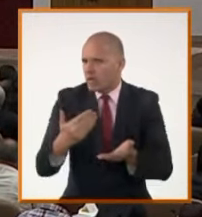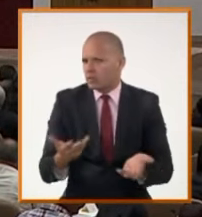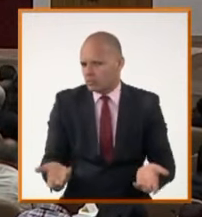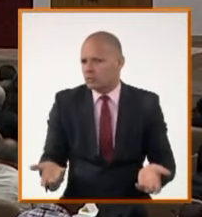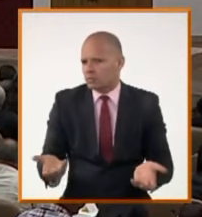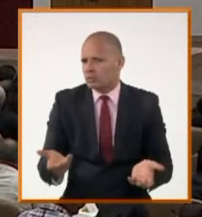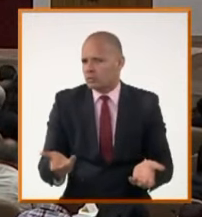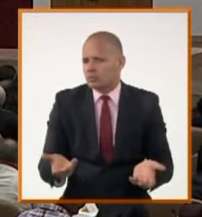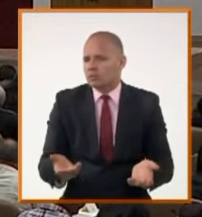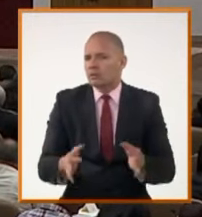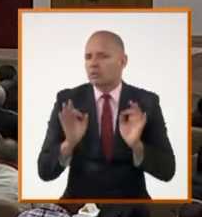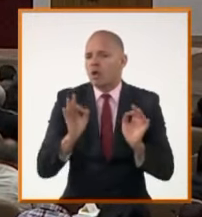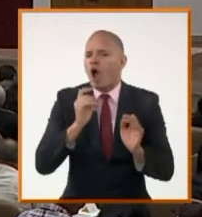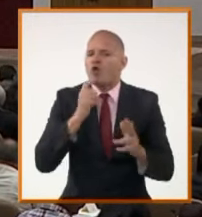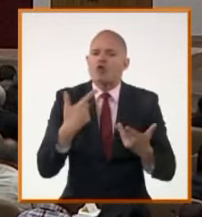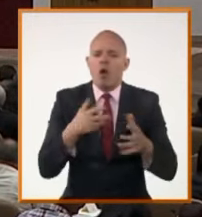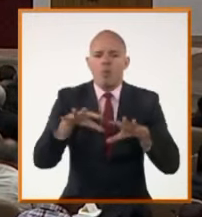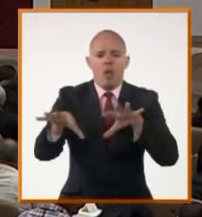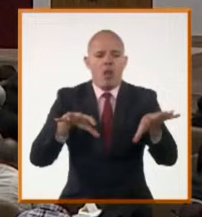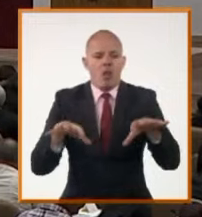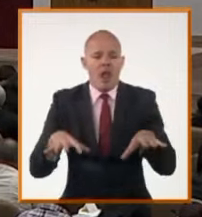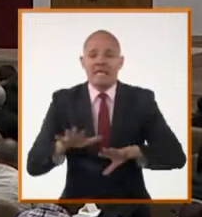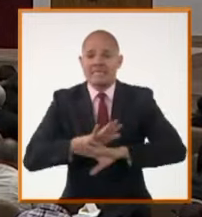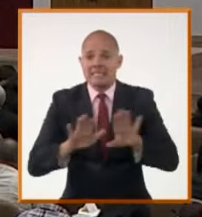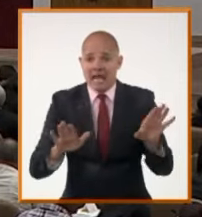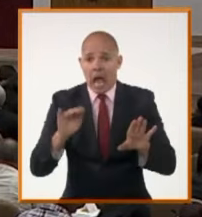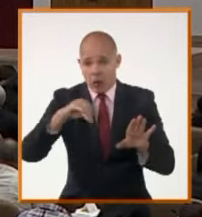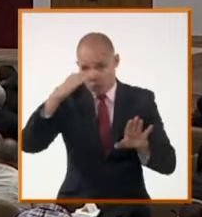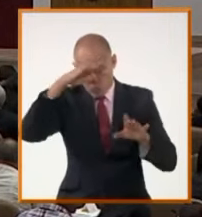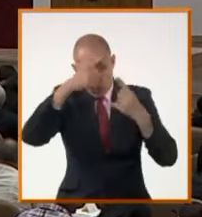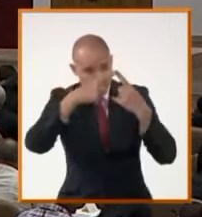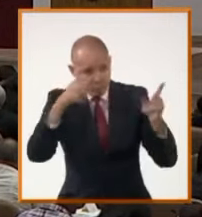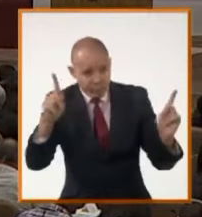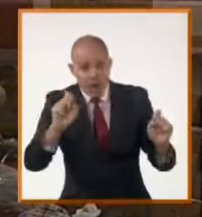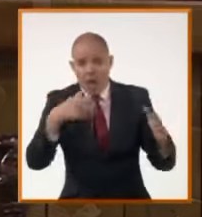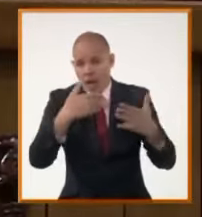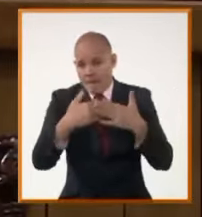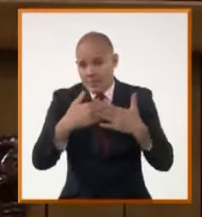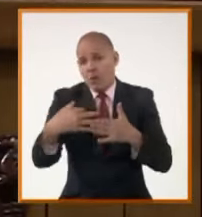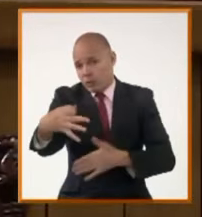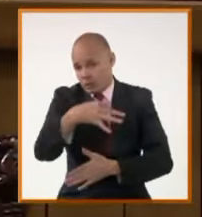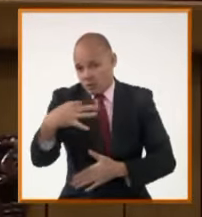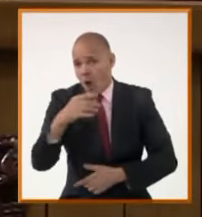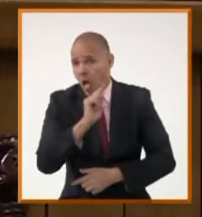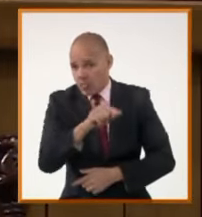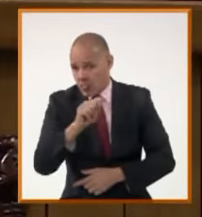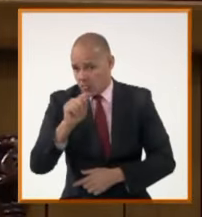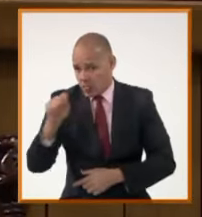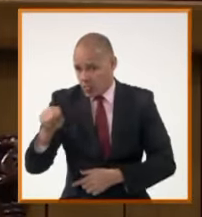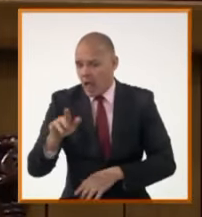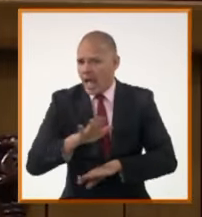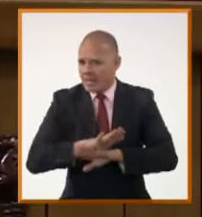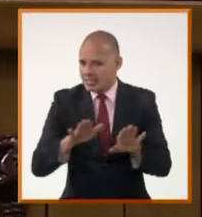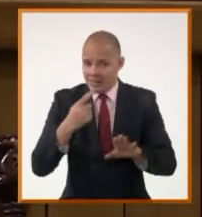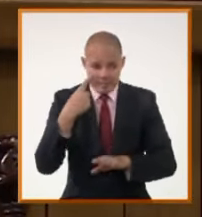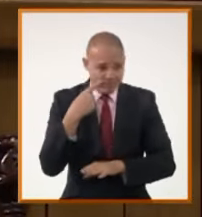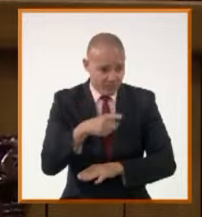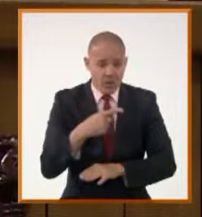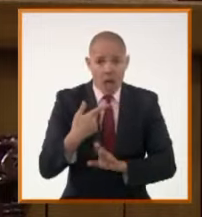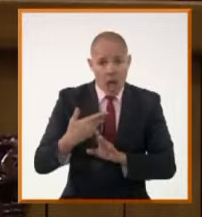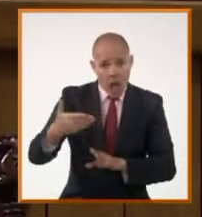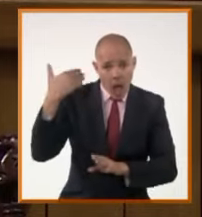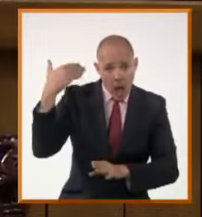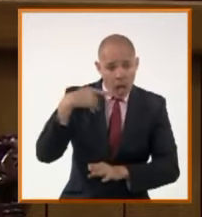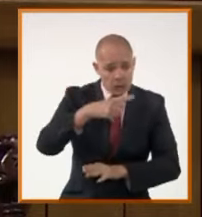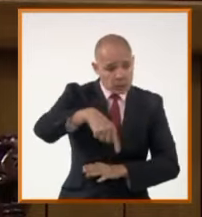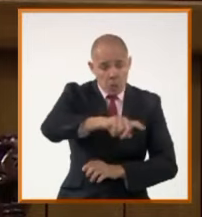locales. Y ya tenemos más de 40 empresas o municipios que ya tienen, que antes era subvención nacional, tienen su